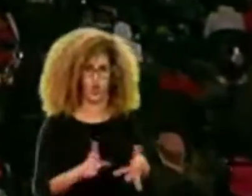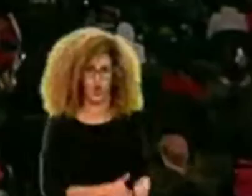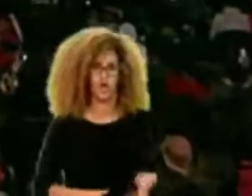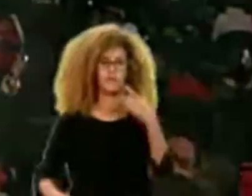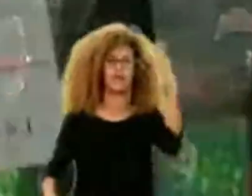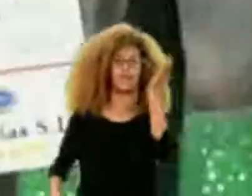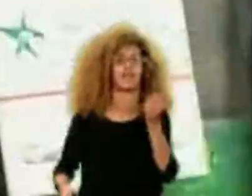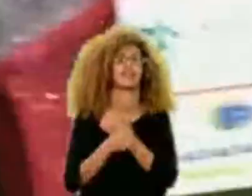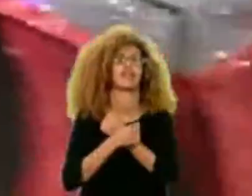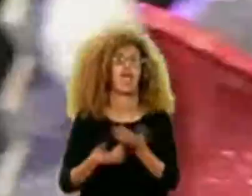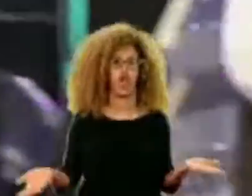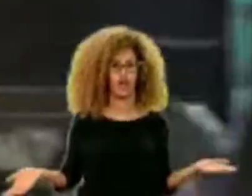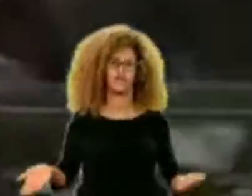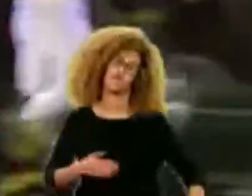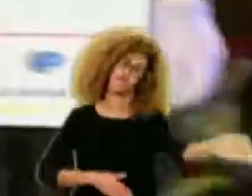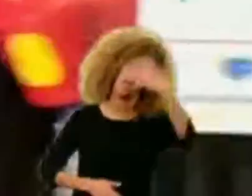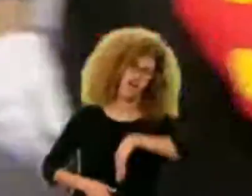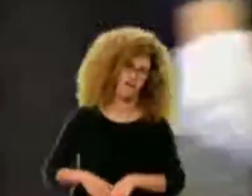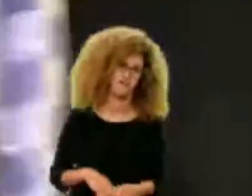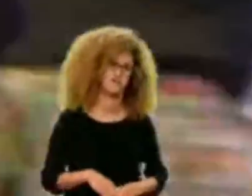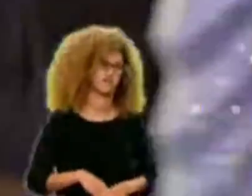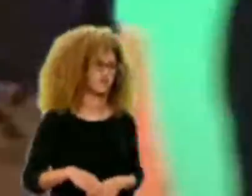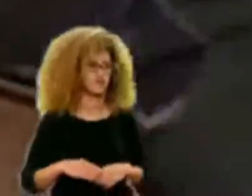quiero. ¡Vamos, Lega!